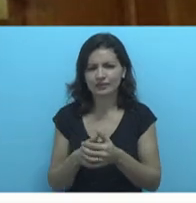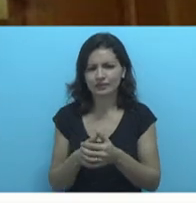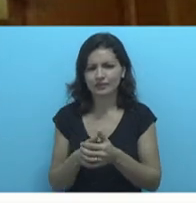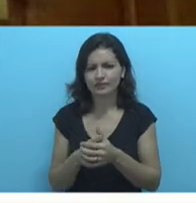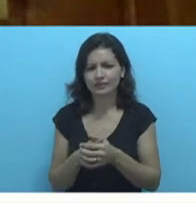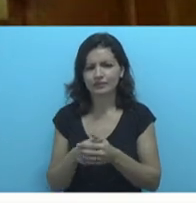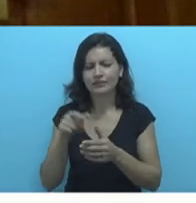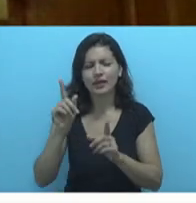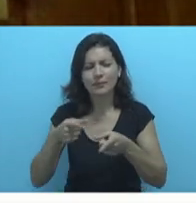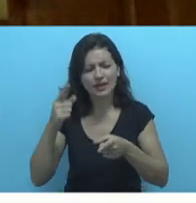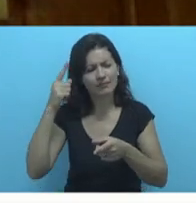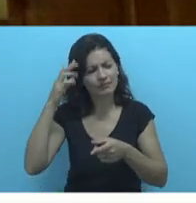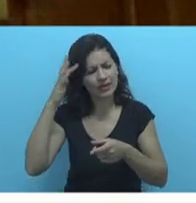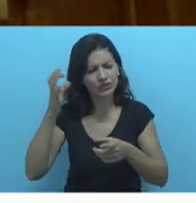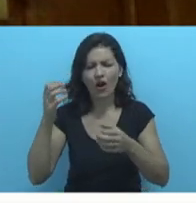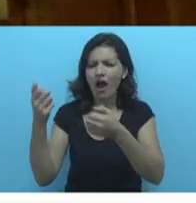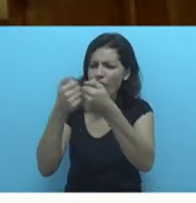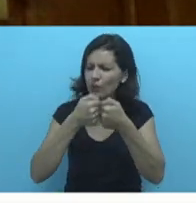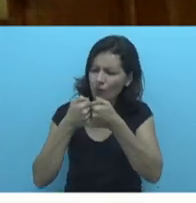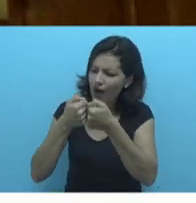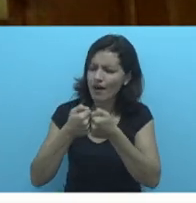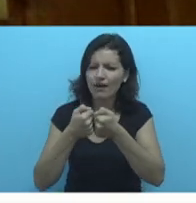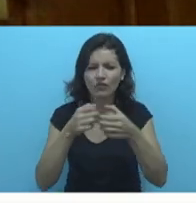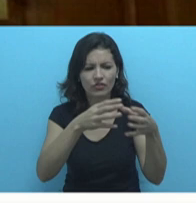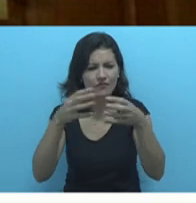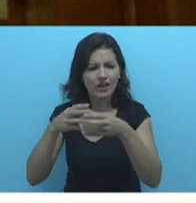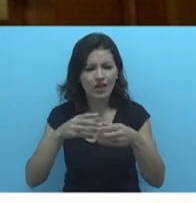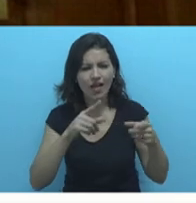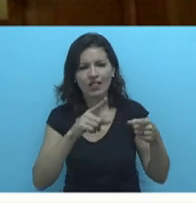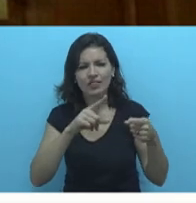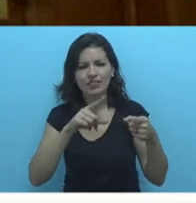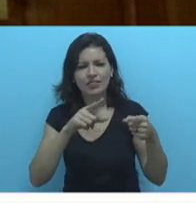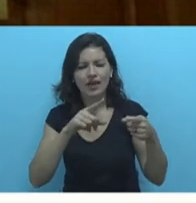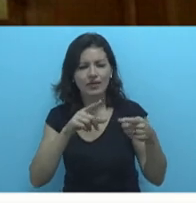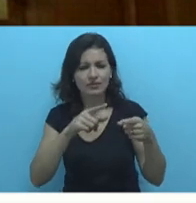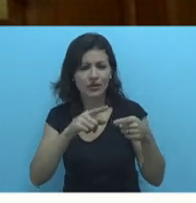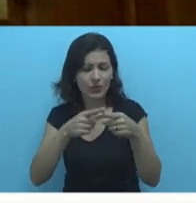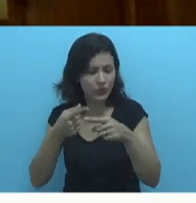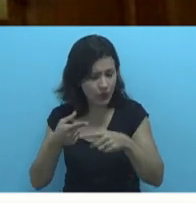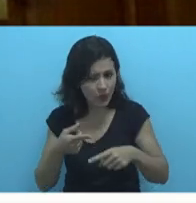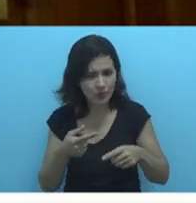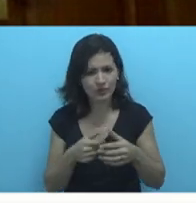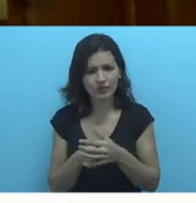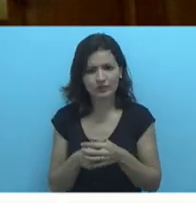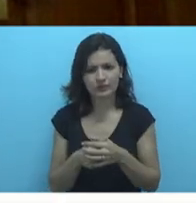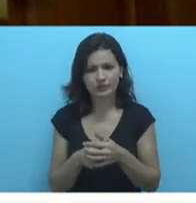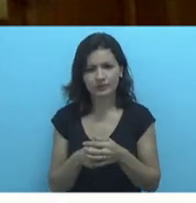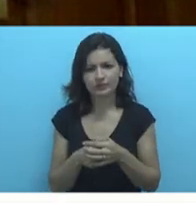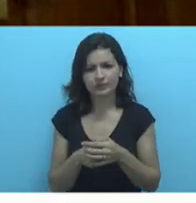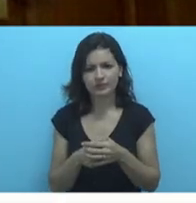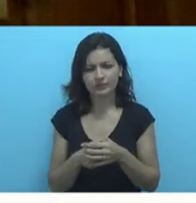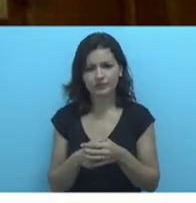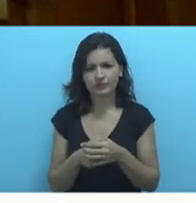en las coaliciones, creyó en los acuerdos estratégicos entre partidos, que los cuidó, que los sembró, porque